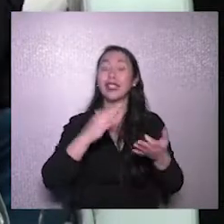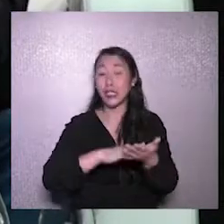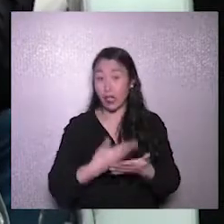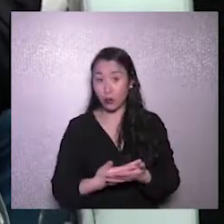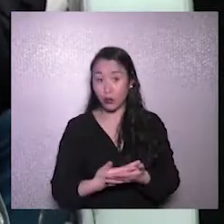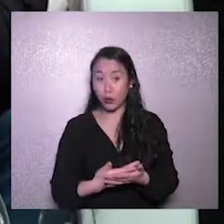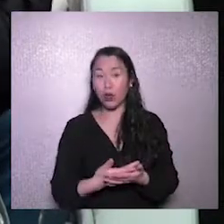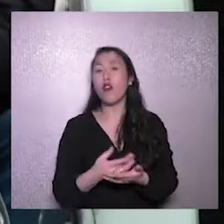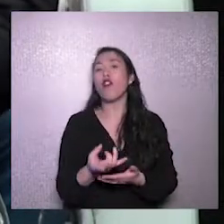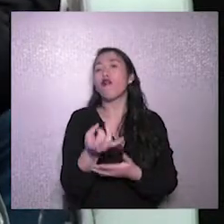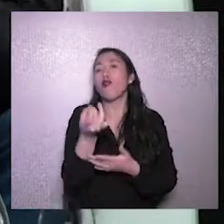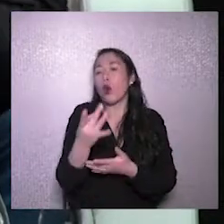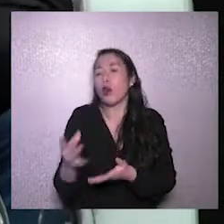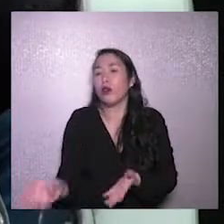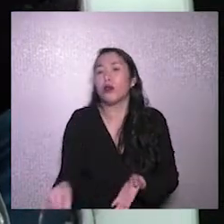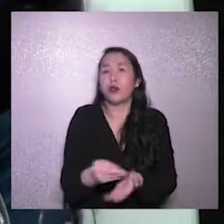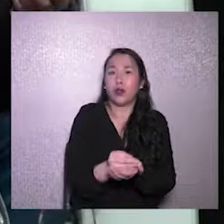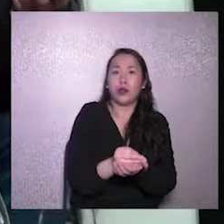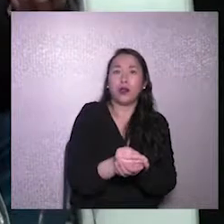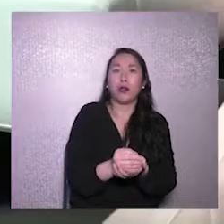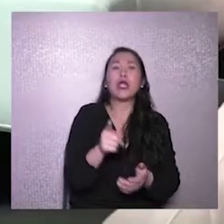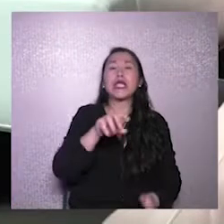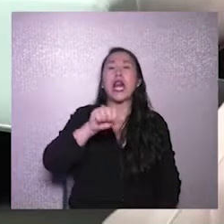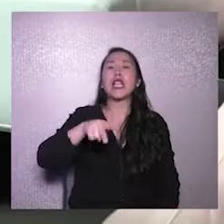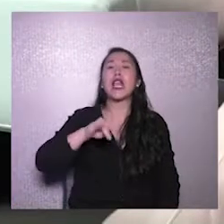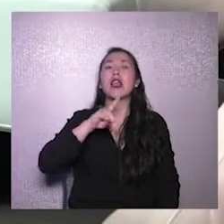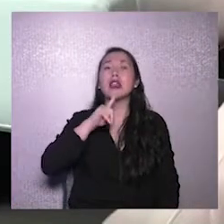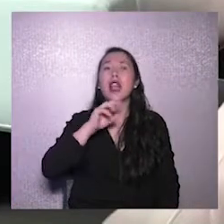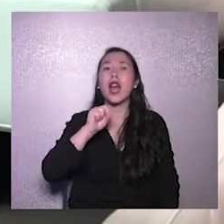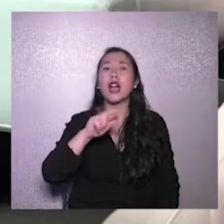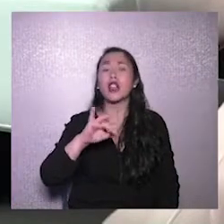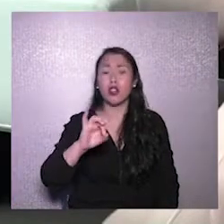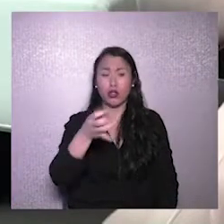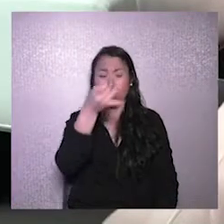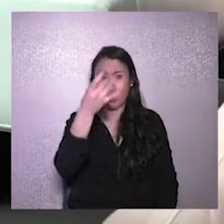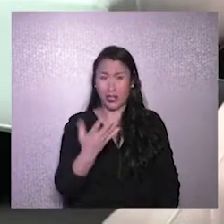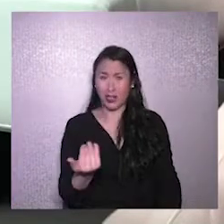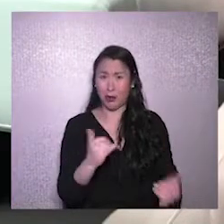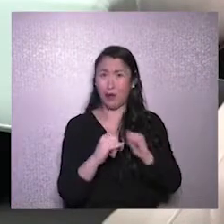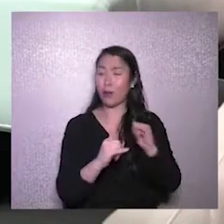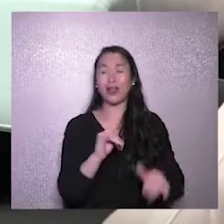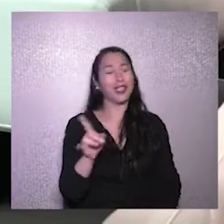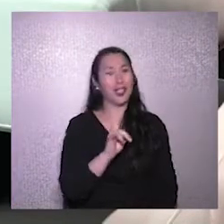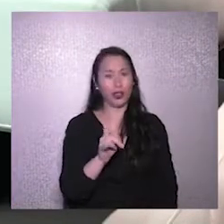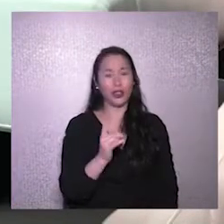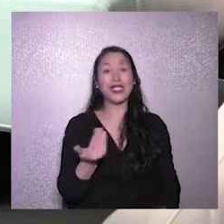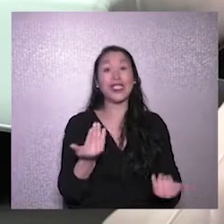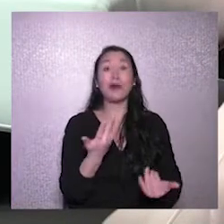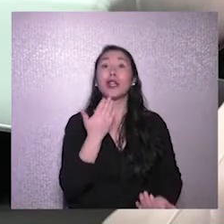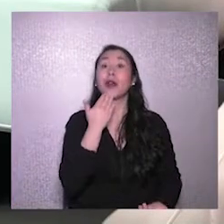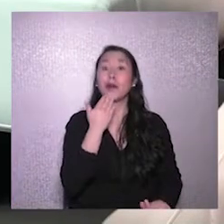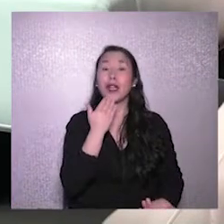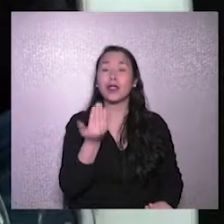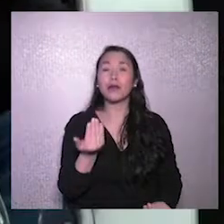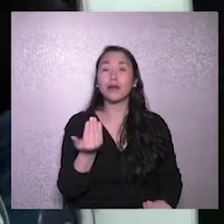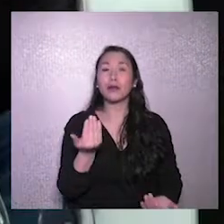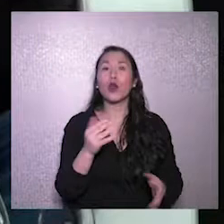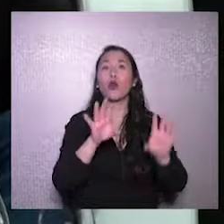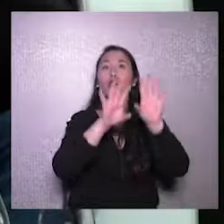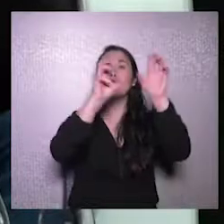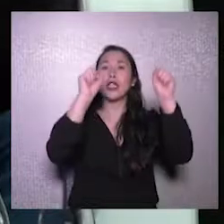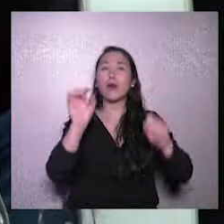mejorar la gestión sanitaria, no tan solo basta tener informática, sino que lo que basta también es tener un sistema